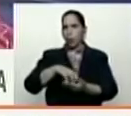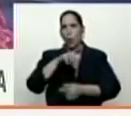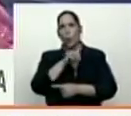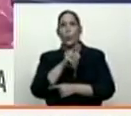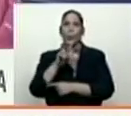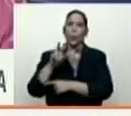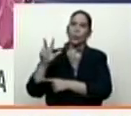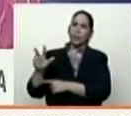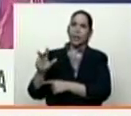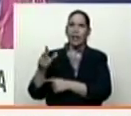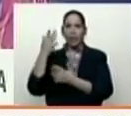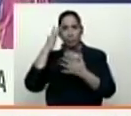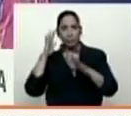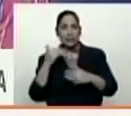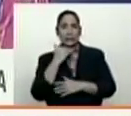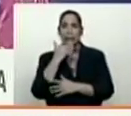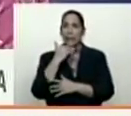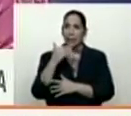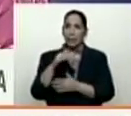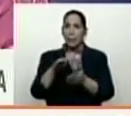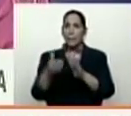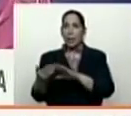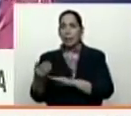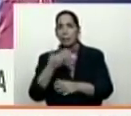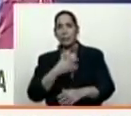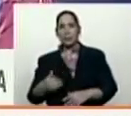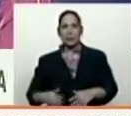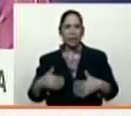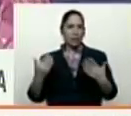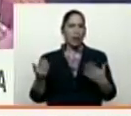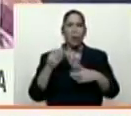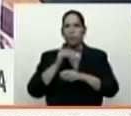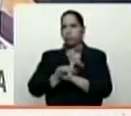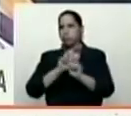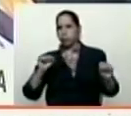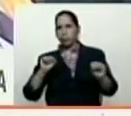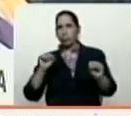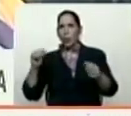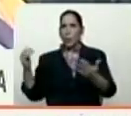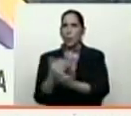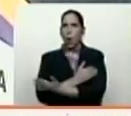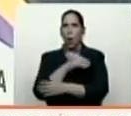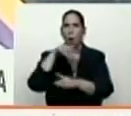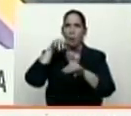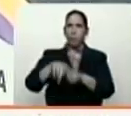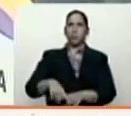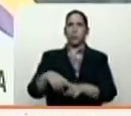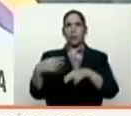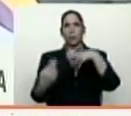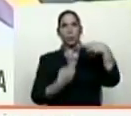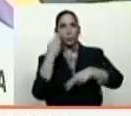intentos de magnicidio, ¿por qué no han podido derrocar a la revolución bolivariana?